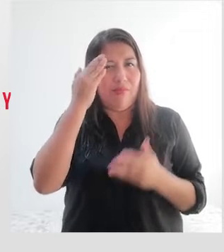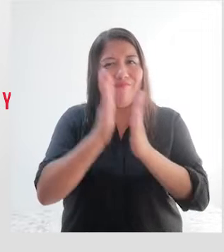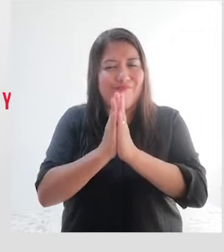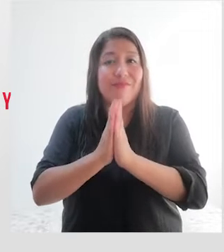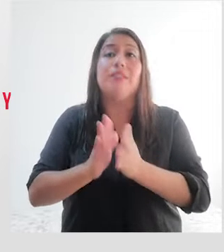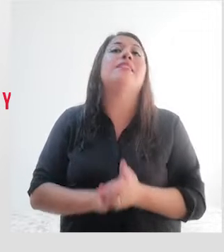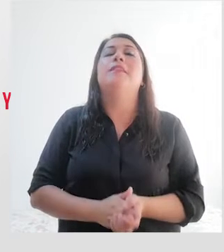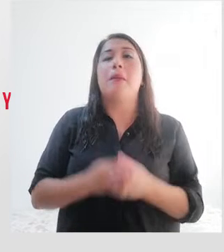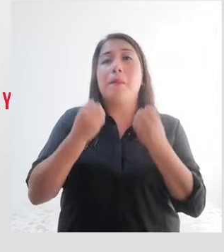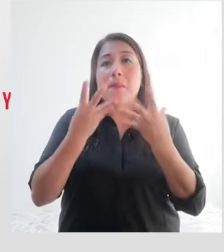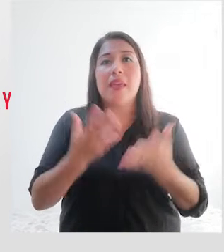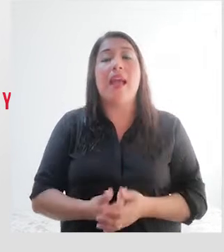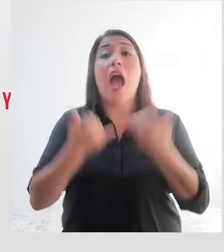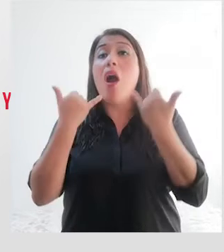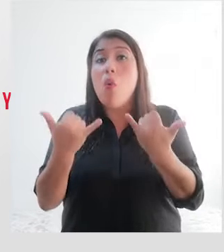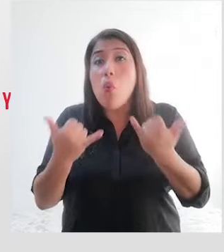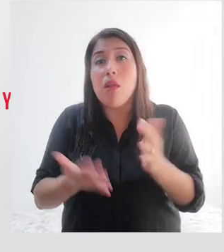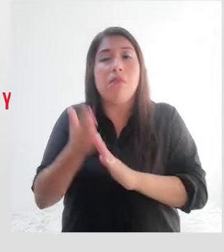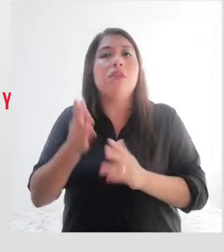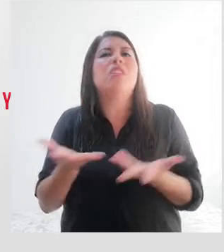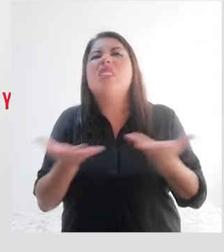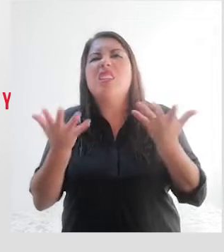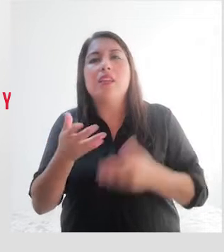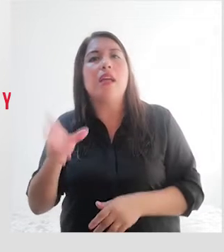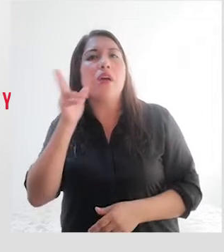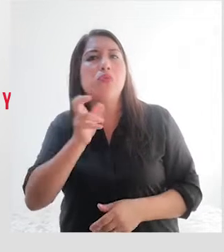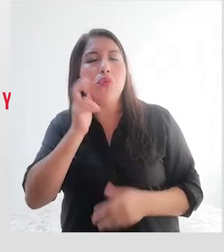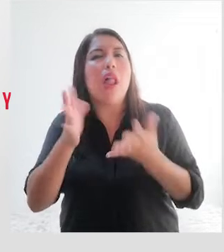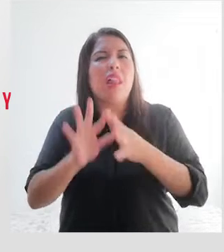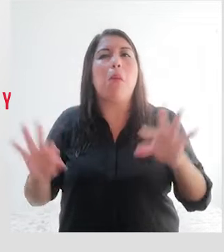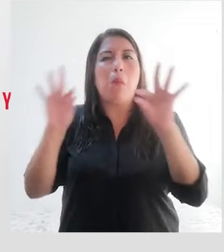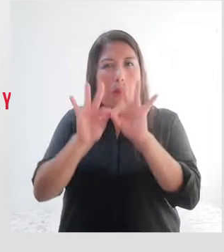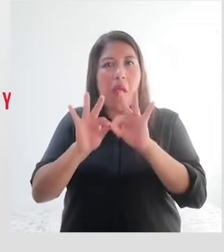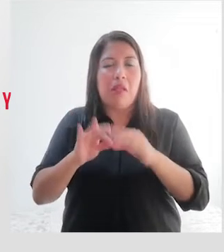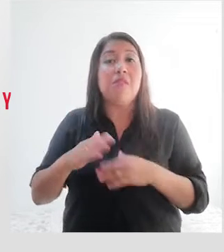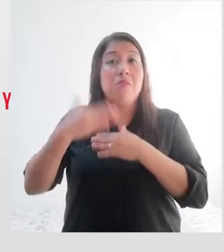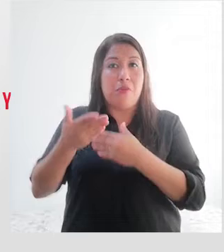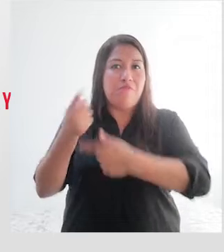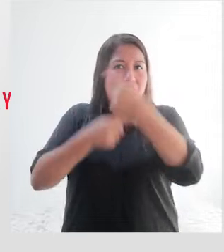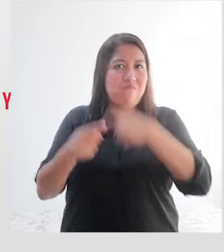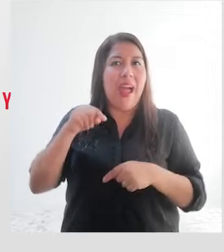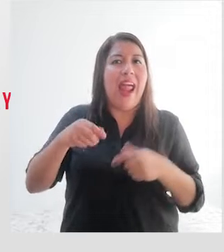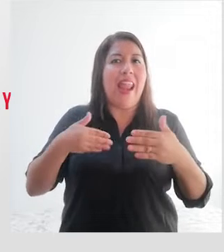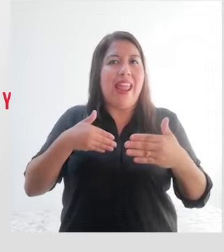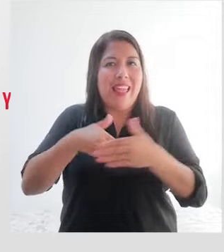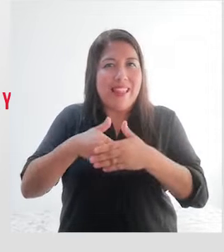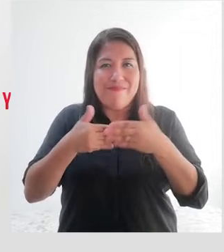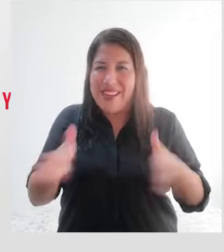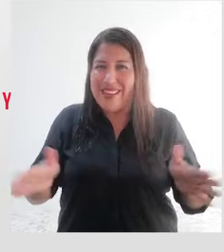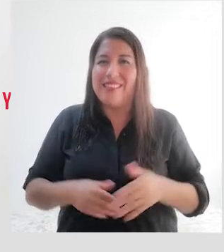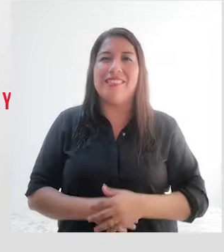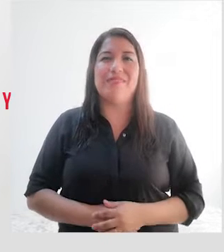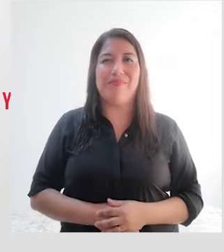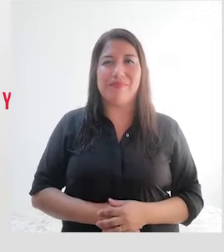nos vamos a escuchar algo importante y regresamos en su programa Sin